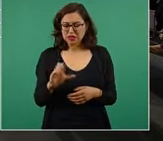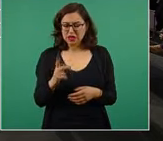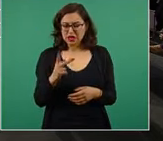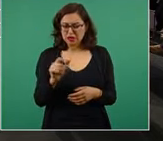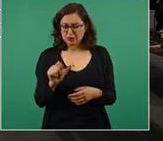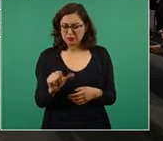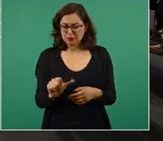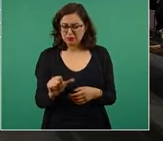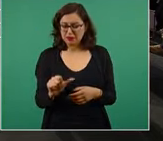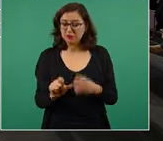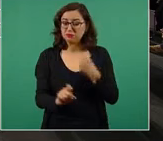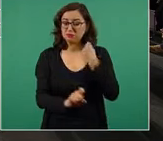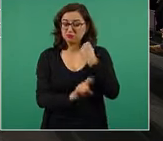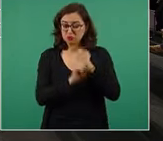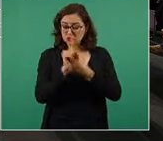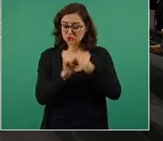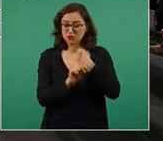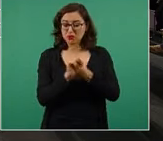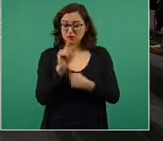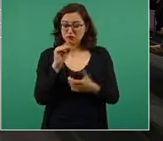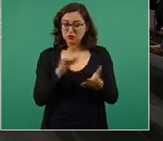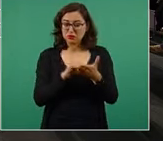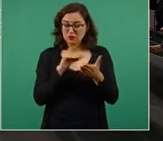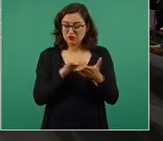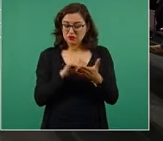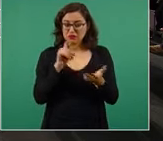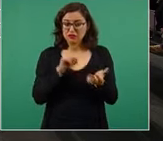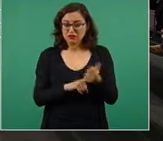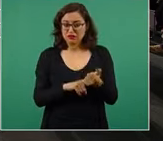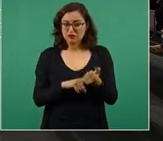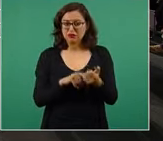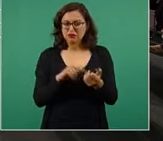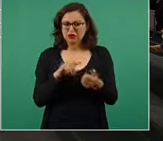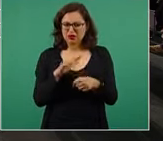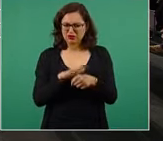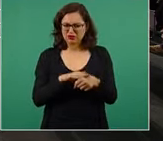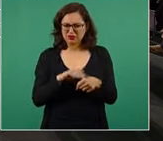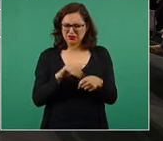problemas, acoso sexual, en fin. Y de hecho,